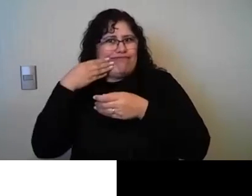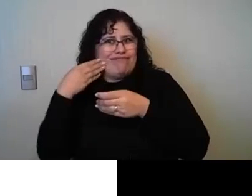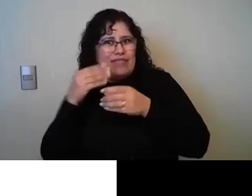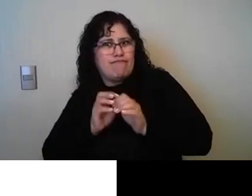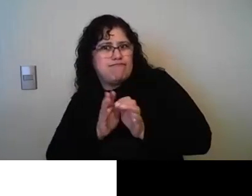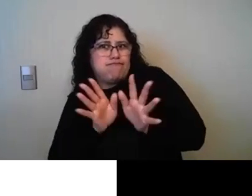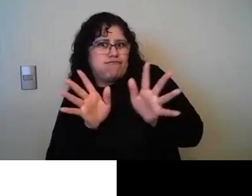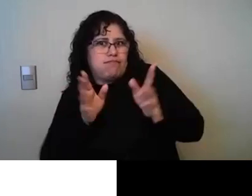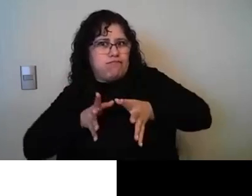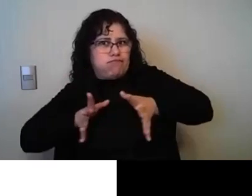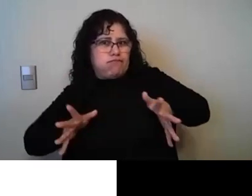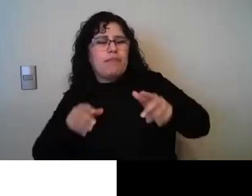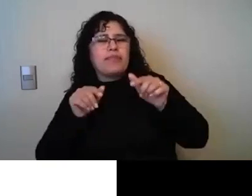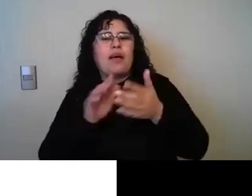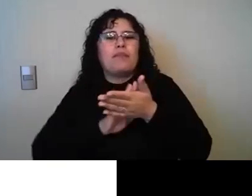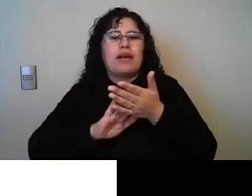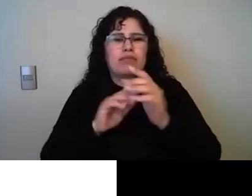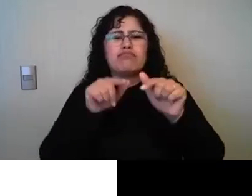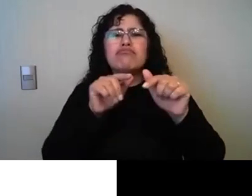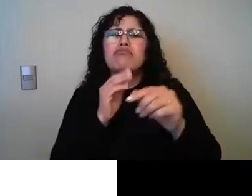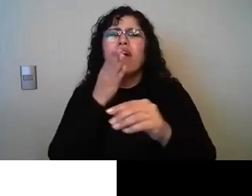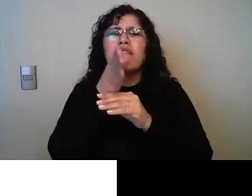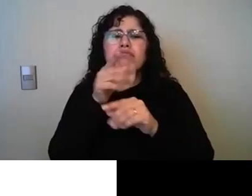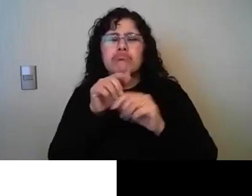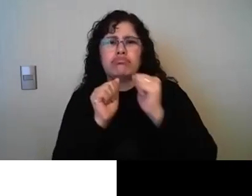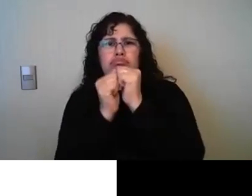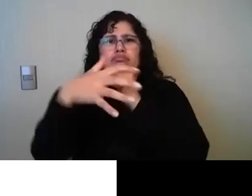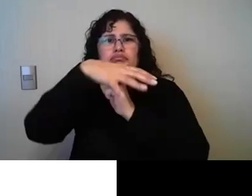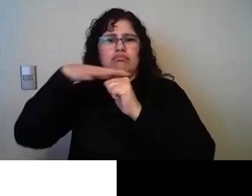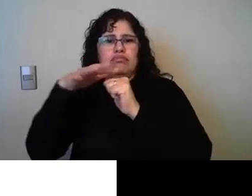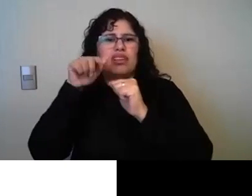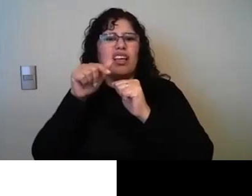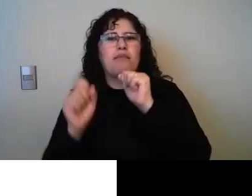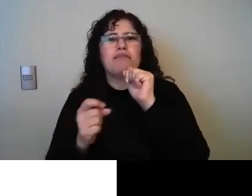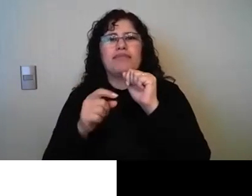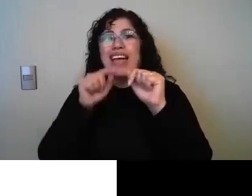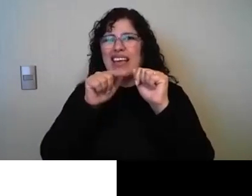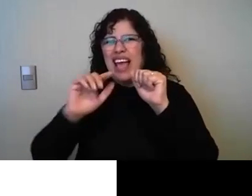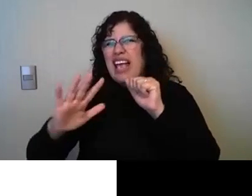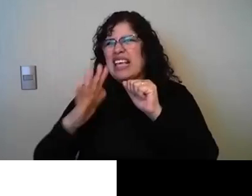los 2/3 anteriores de la cabeza, deberíamos acá marcar, ¿cierto?, al quinto par craneano